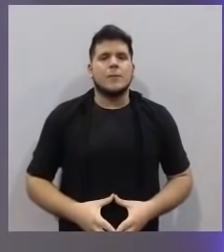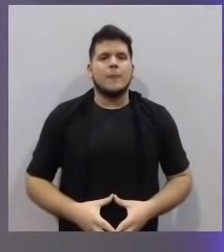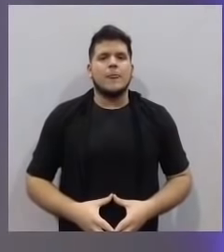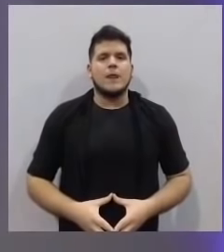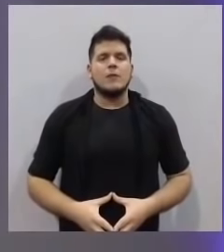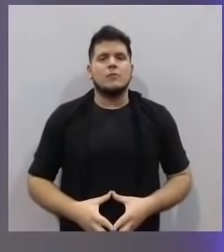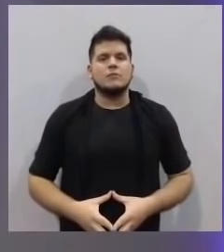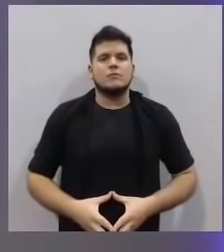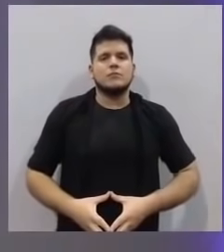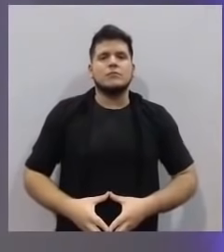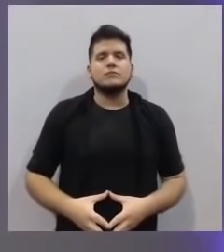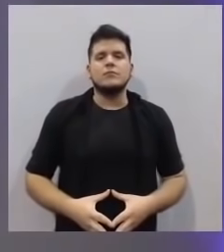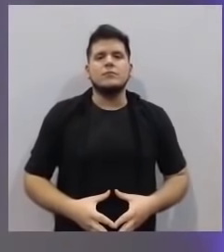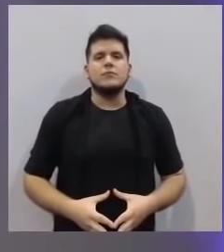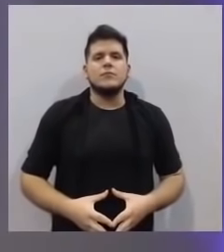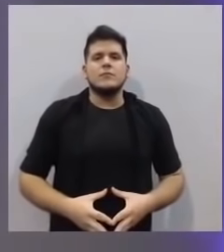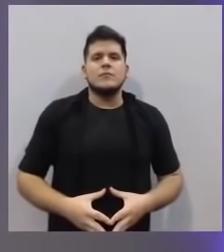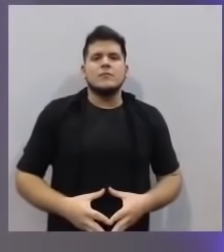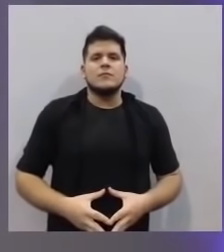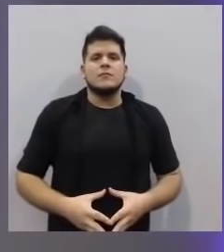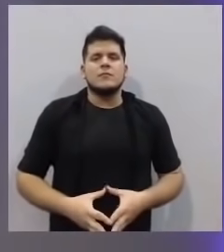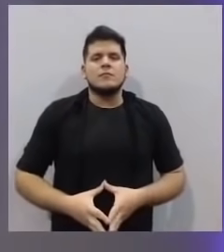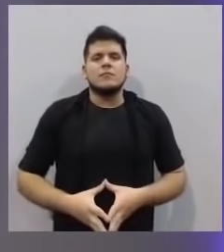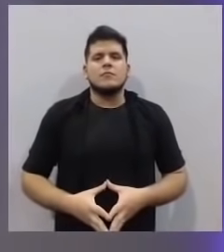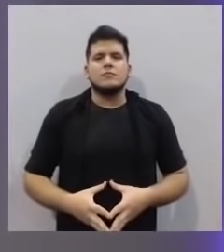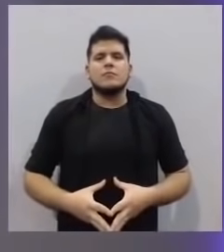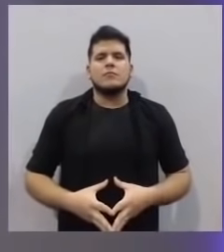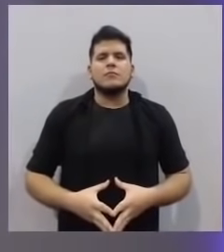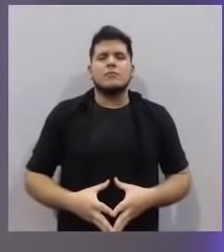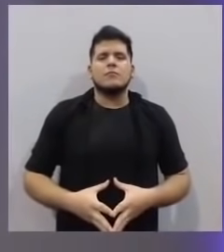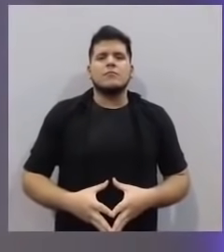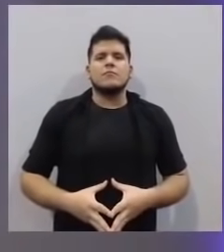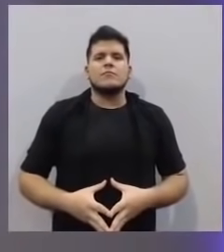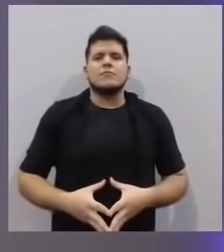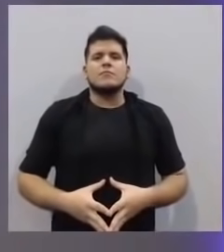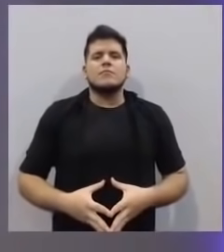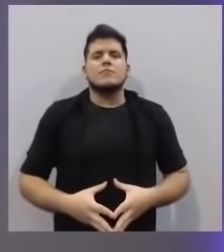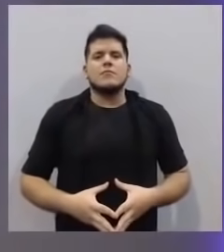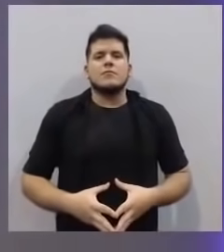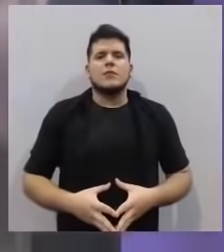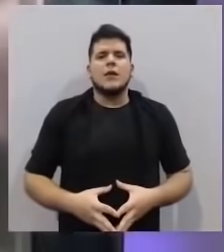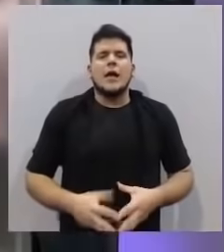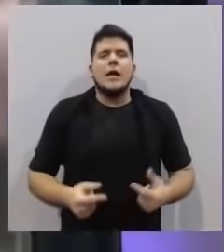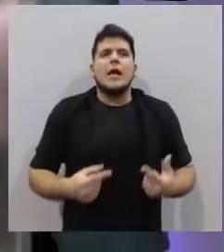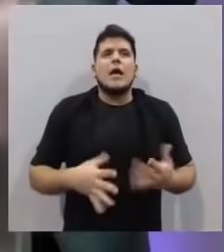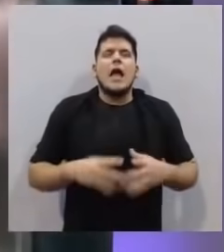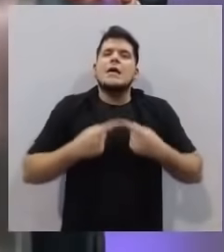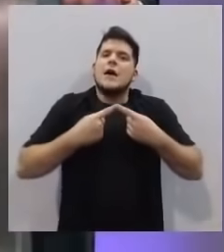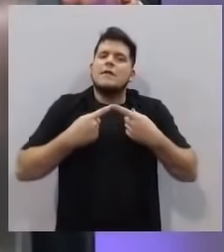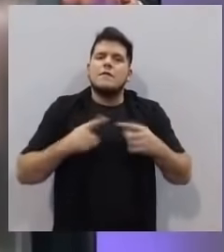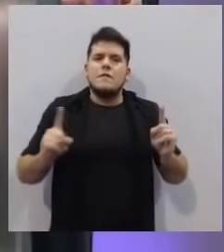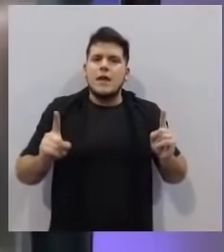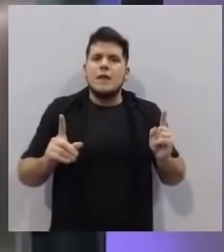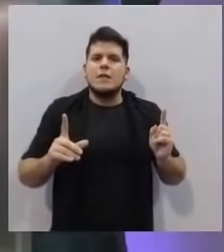la religión lleva a tomar malas decisiones pero la relación con dios y la guía del espíritu